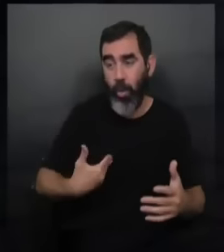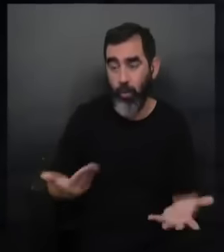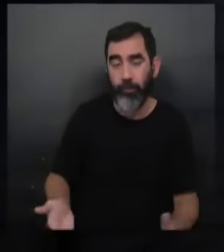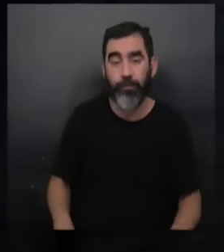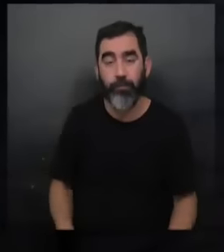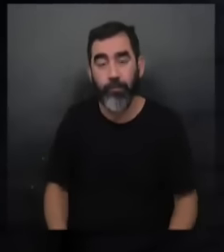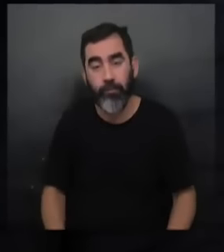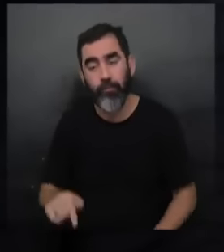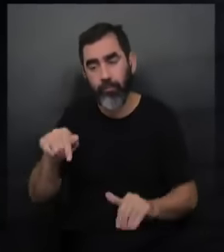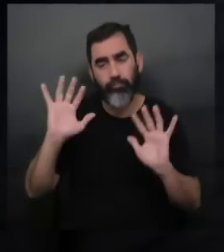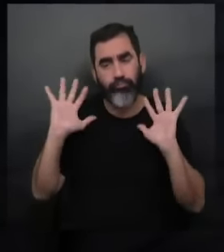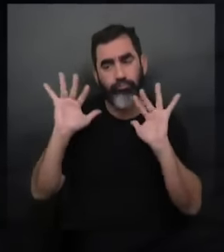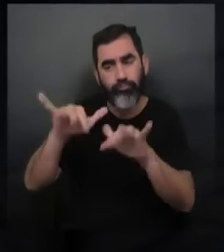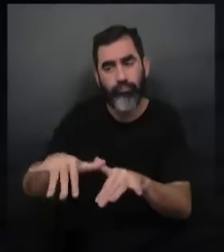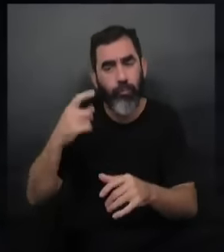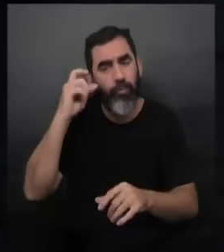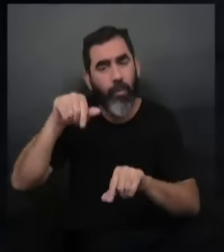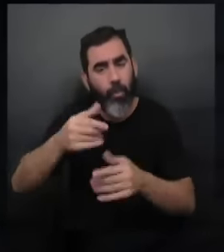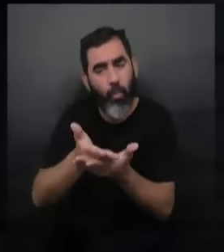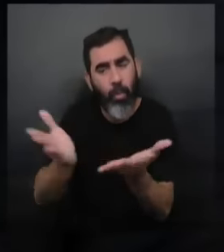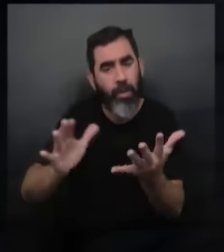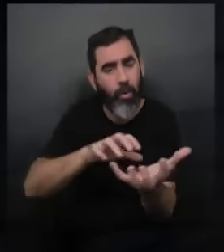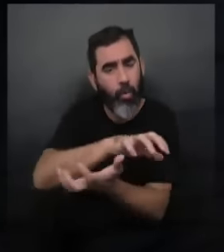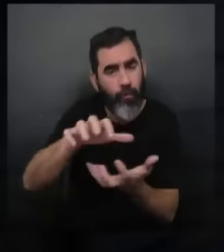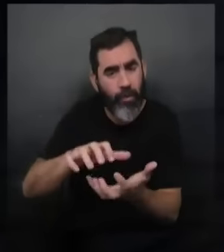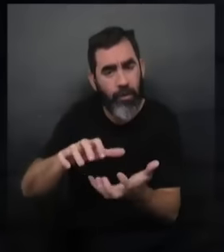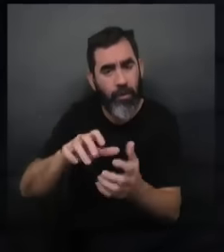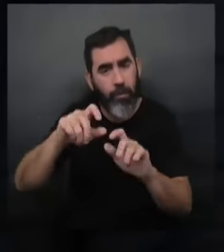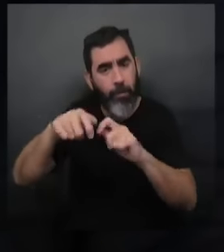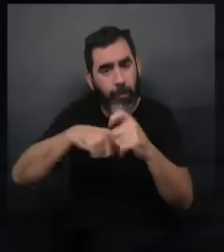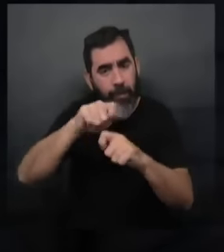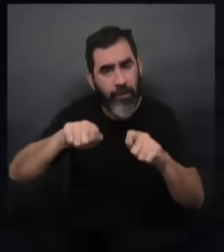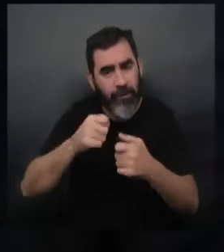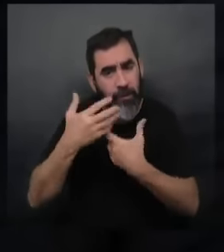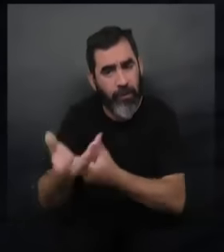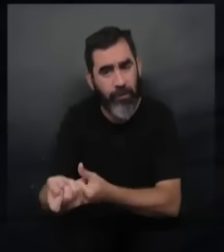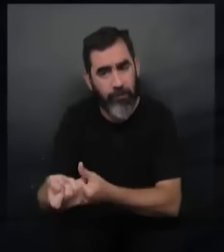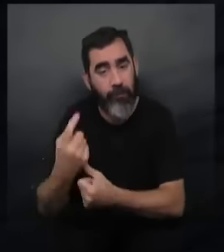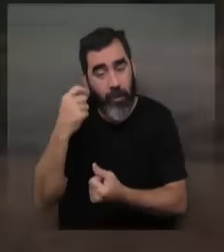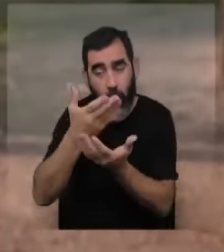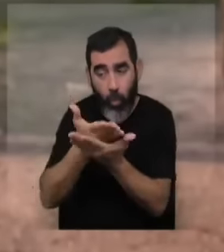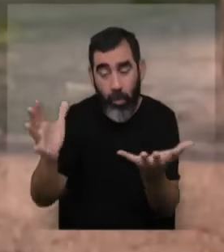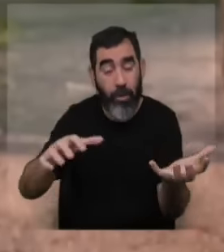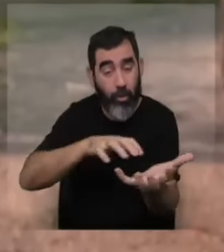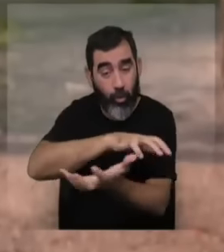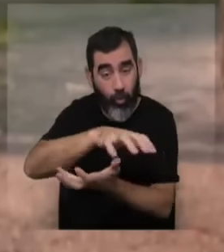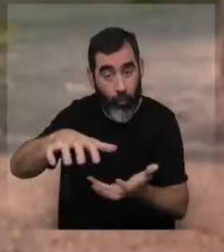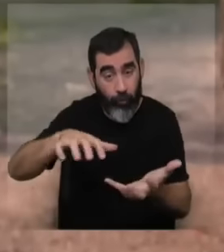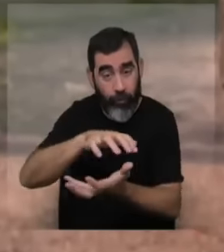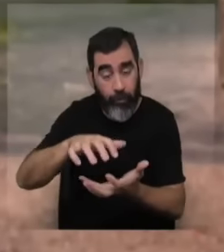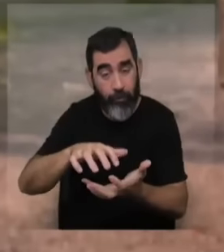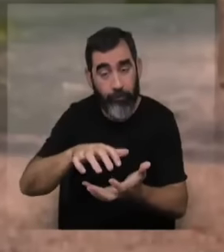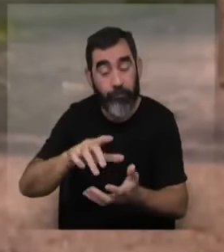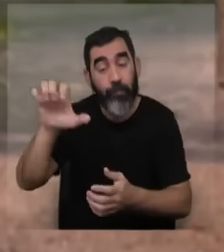habrá una concentración Cuál es la idea visibilizar el conflicto se va a plegar el pinnt también la idea es visibilizar el conflicto este